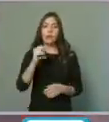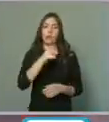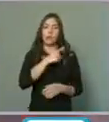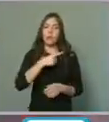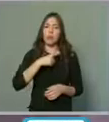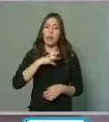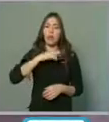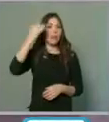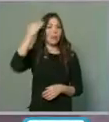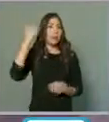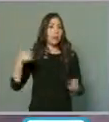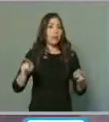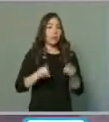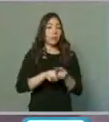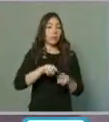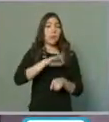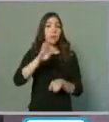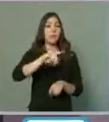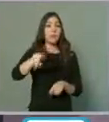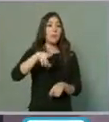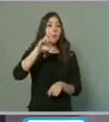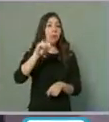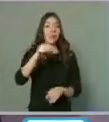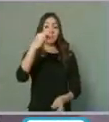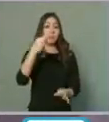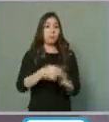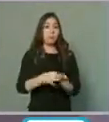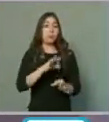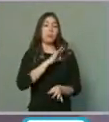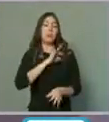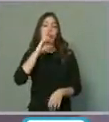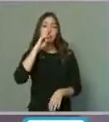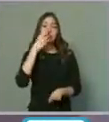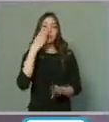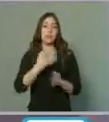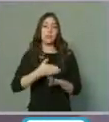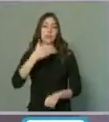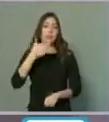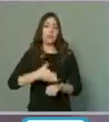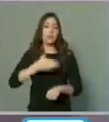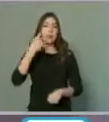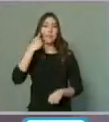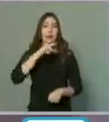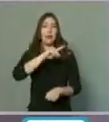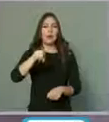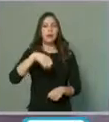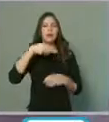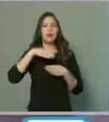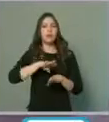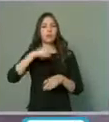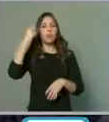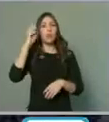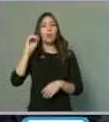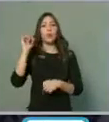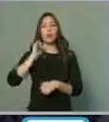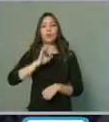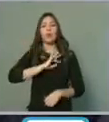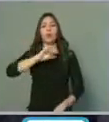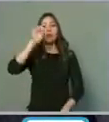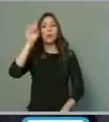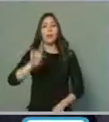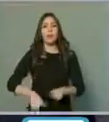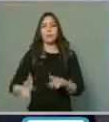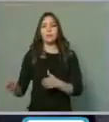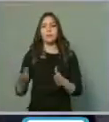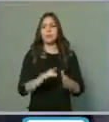cumple, puede haber una responsabilidad civil patrimonial, porque hiciste algo indebido, o simplemente cuando no cumpliste con tu cargo puede ser removido. Oye,